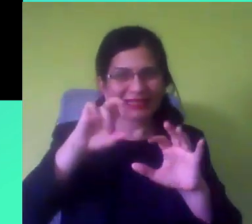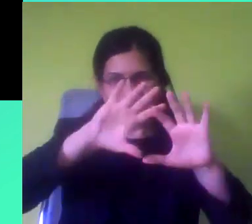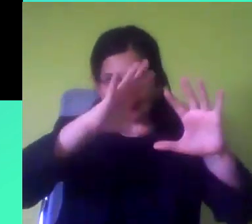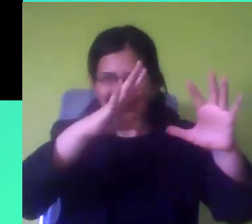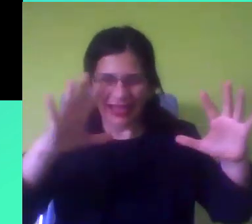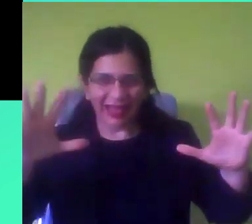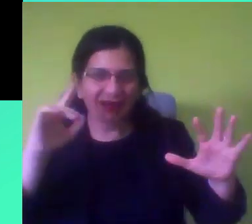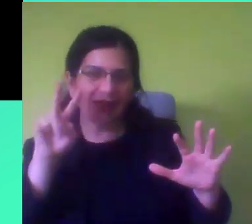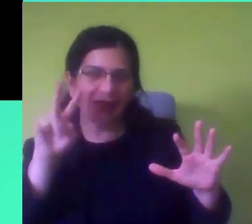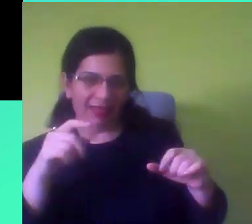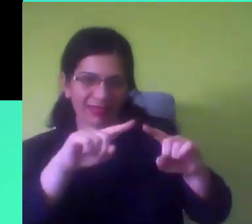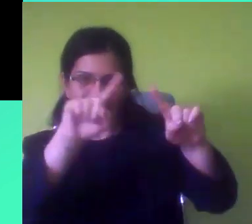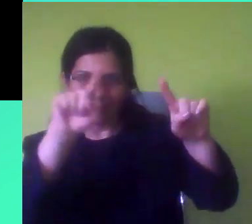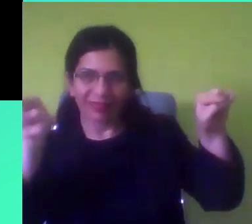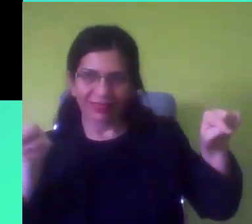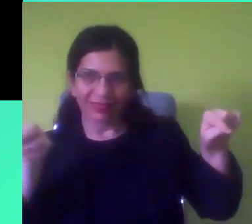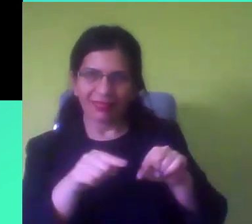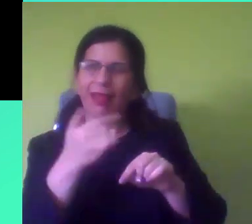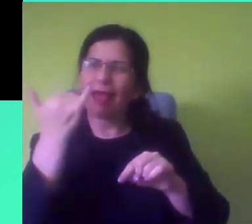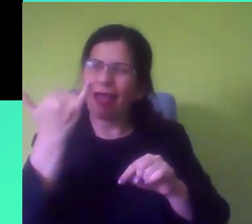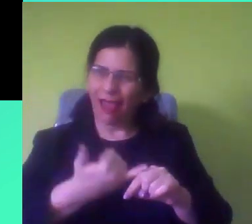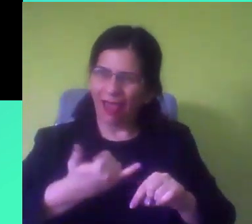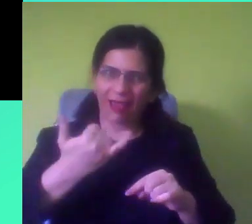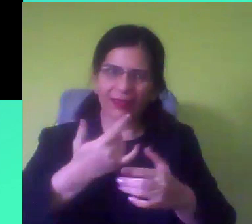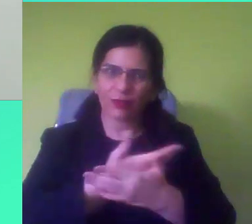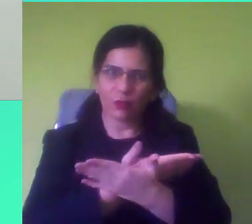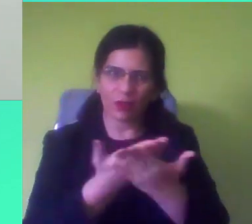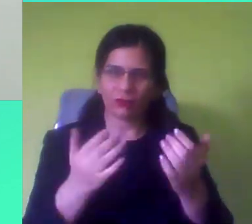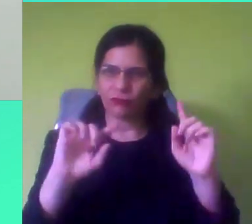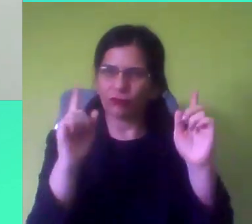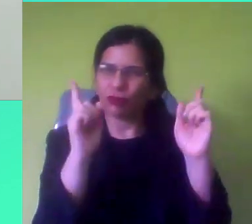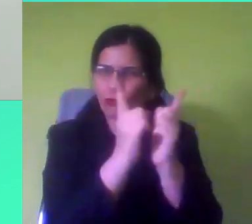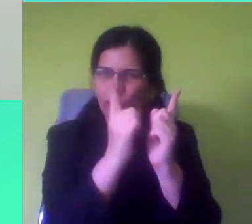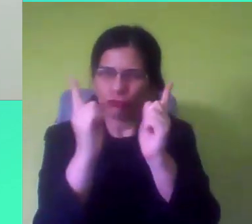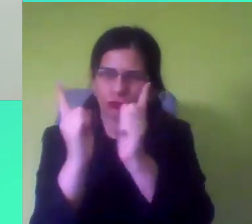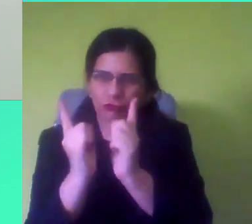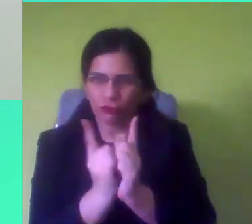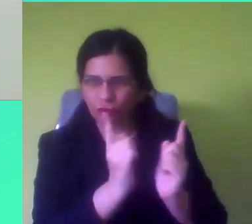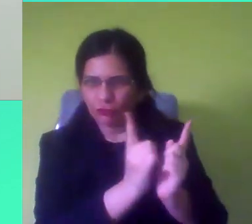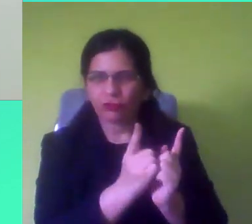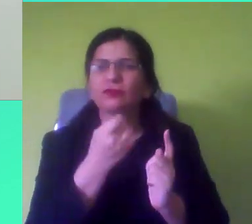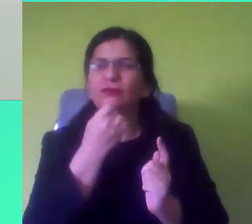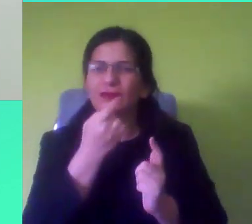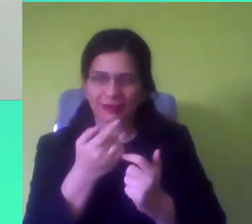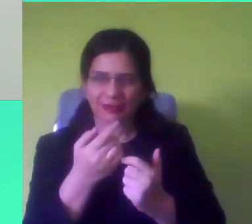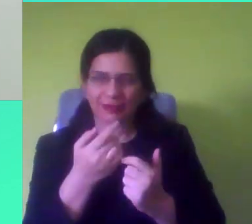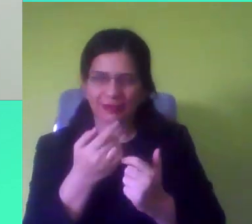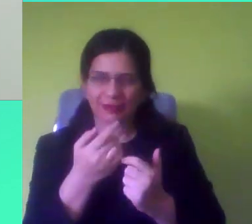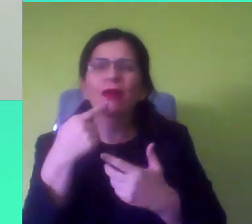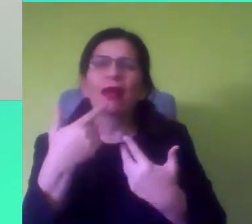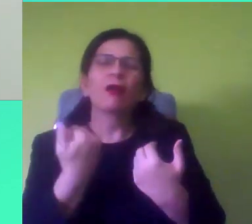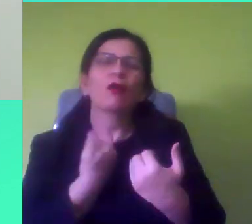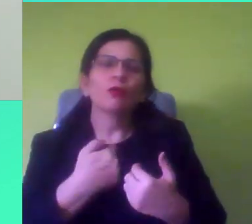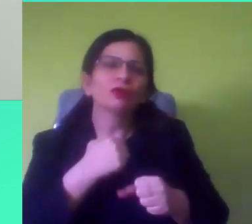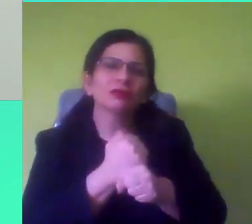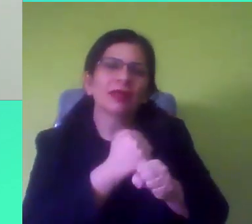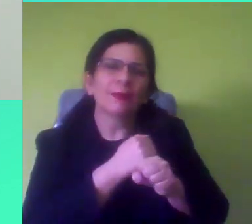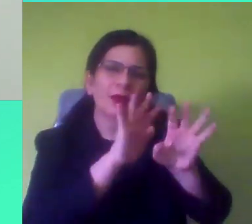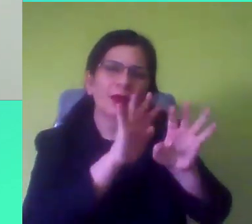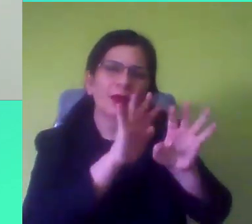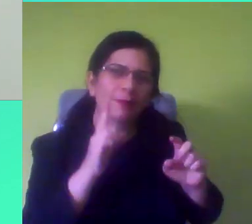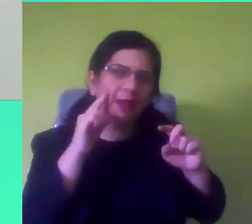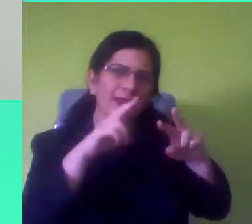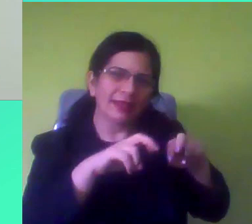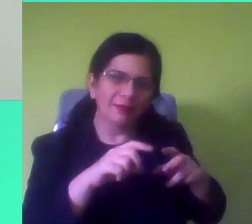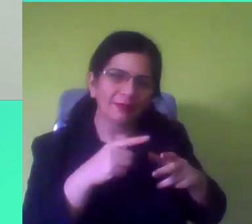cuadros metodológicos que explicamos en el inventario, ¿no? Es un cuadro bastante resumido, esquemático, pero que representa bien parte de la metodología.